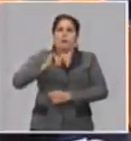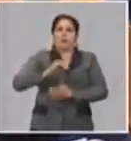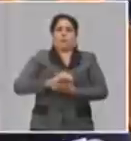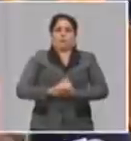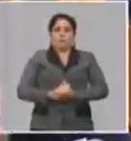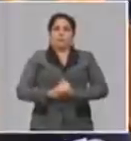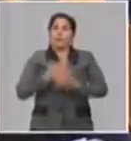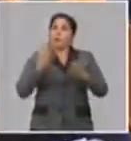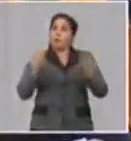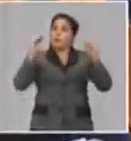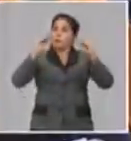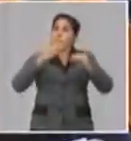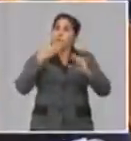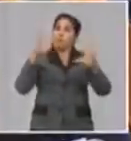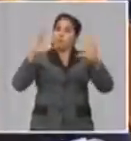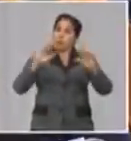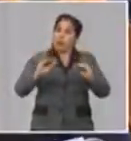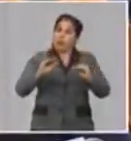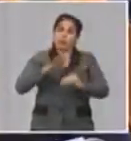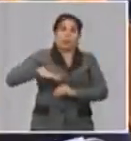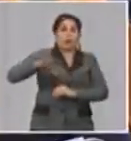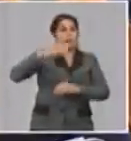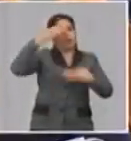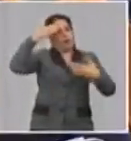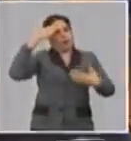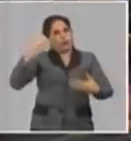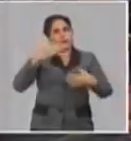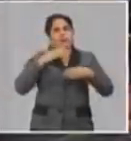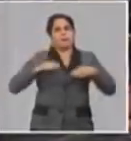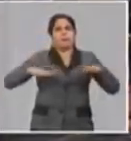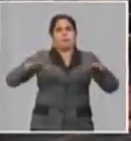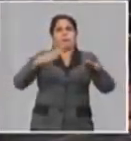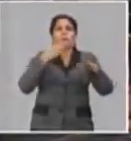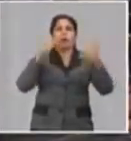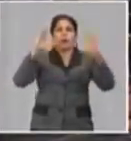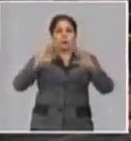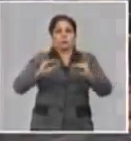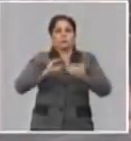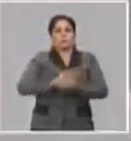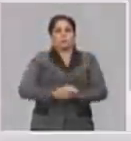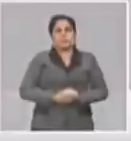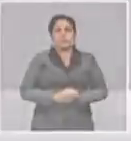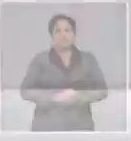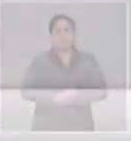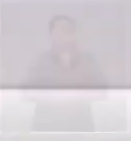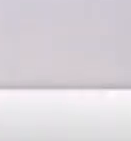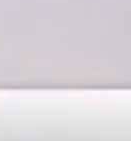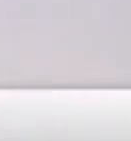país. Muchísimas gracias a ustedes y nos vemos mañana en una nueva mesa redonda. Buenas noches.